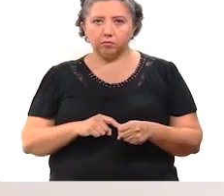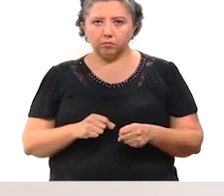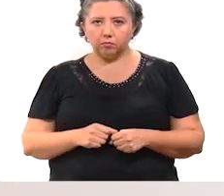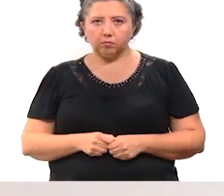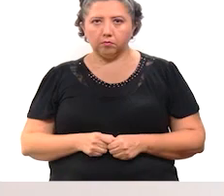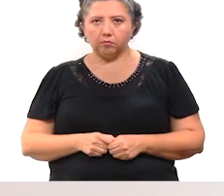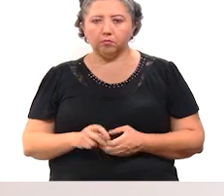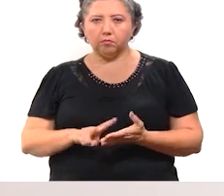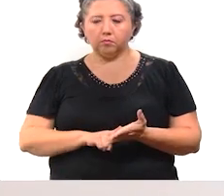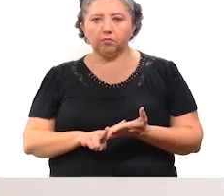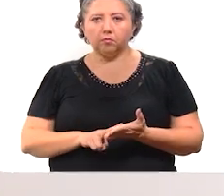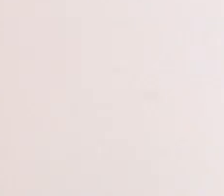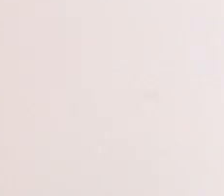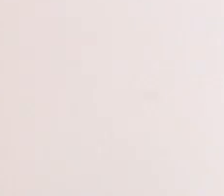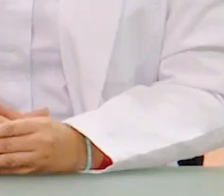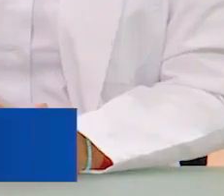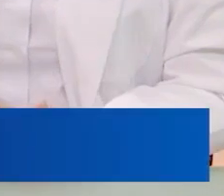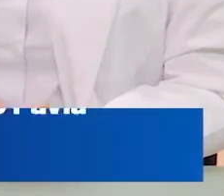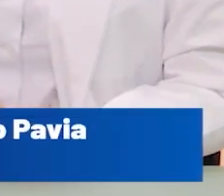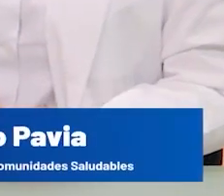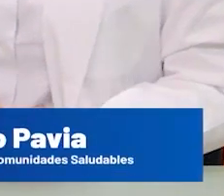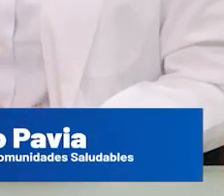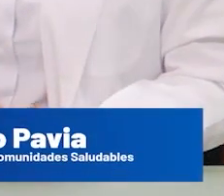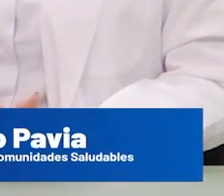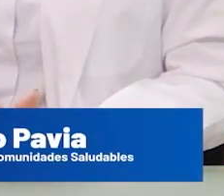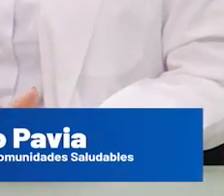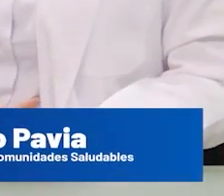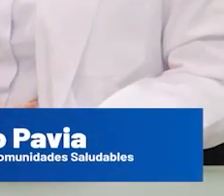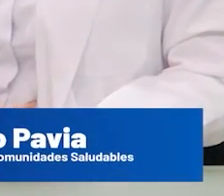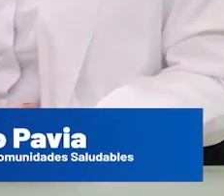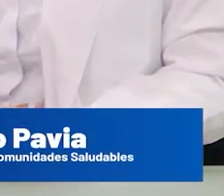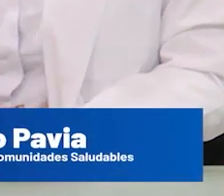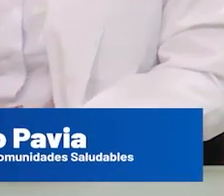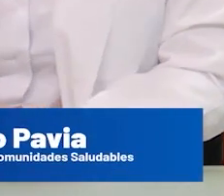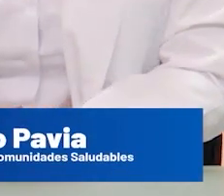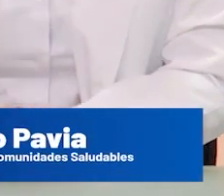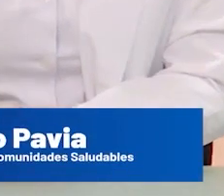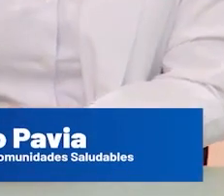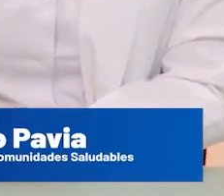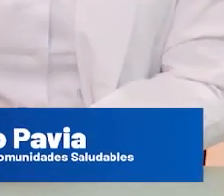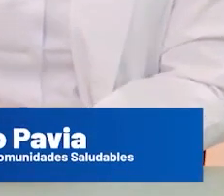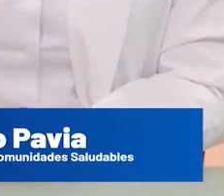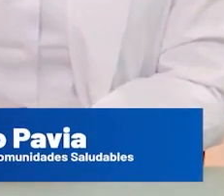marcan color verde. Este es el reporte de hoy, doctora. Gracias. Muchas gracias.